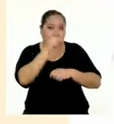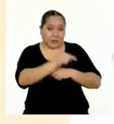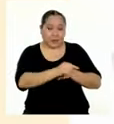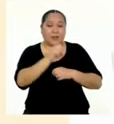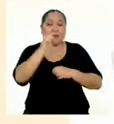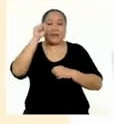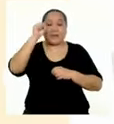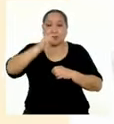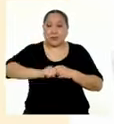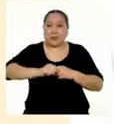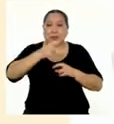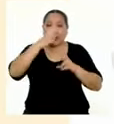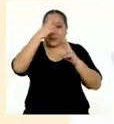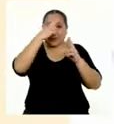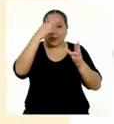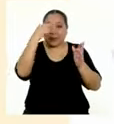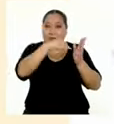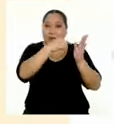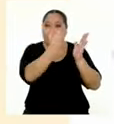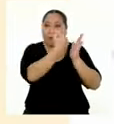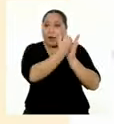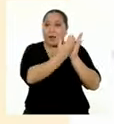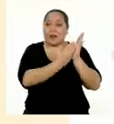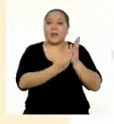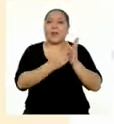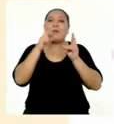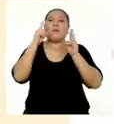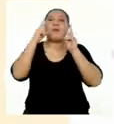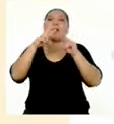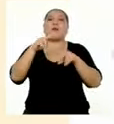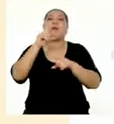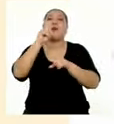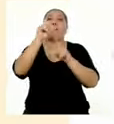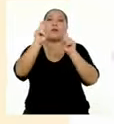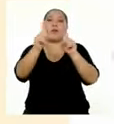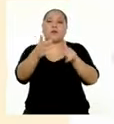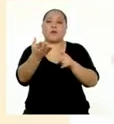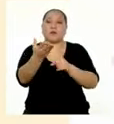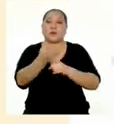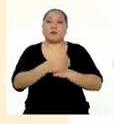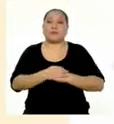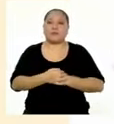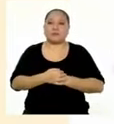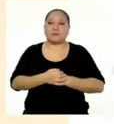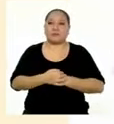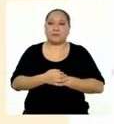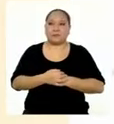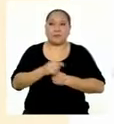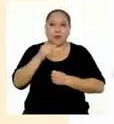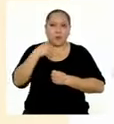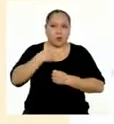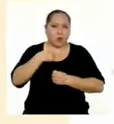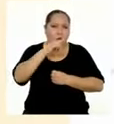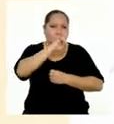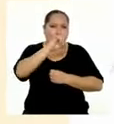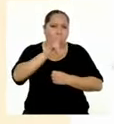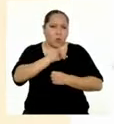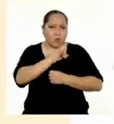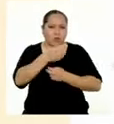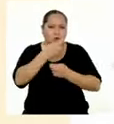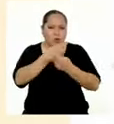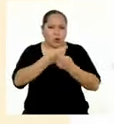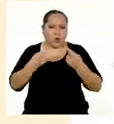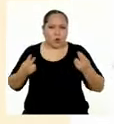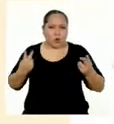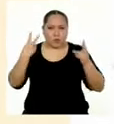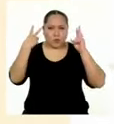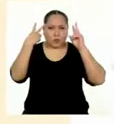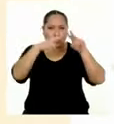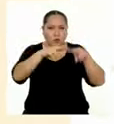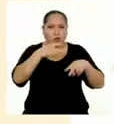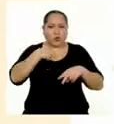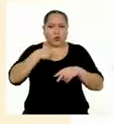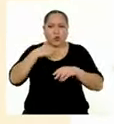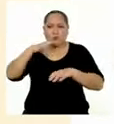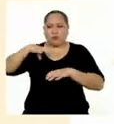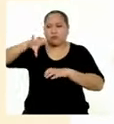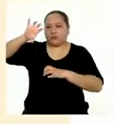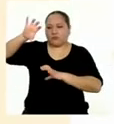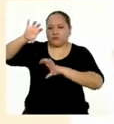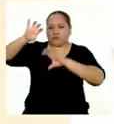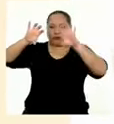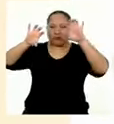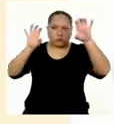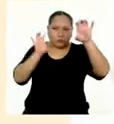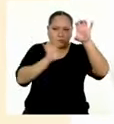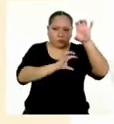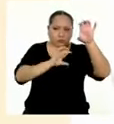con este criterio, tengamos en cuenta la siguiente pregunta. ¿Empleo recursos visuales y los organizo de